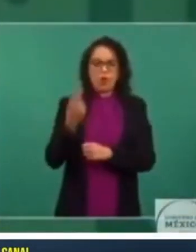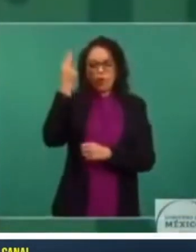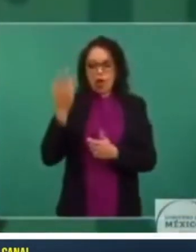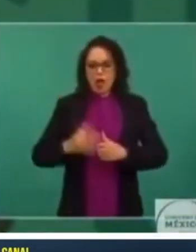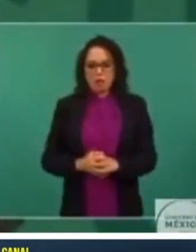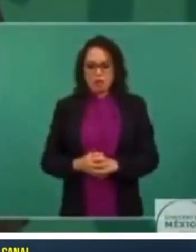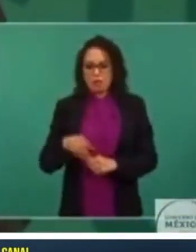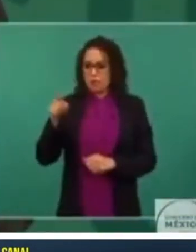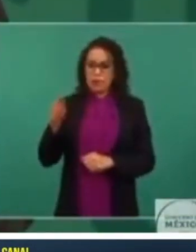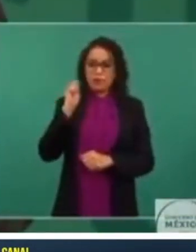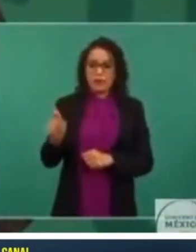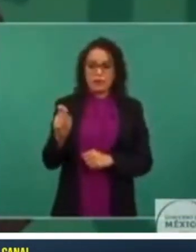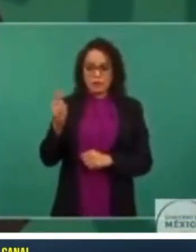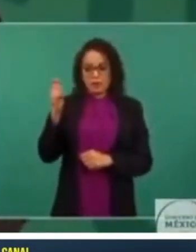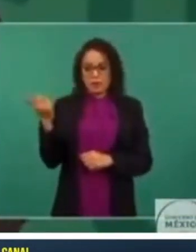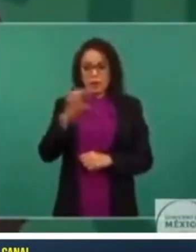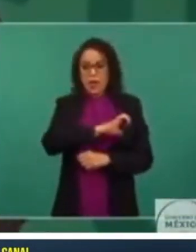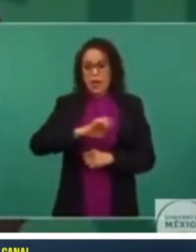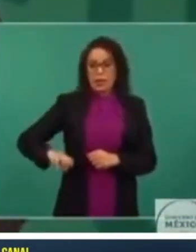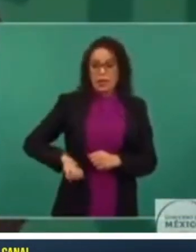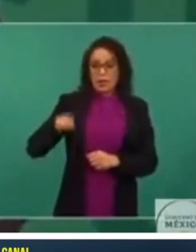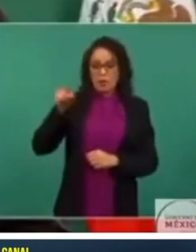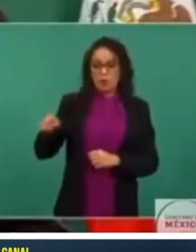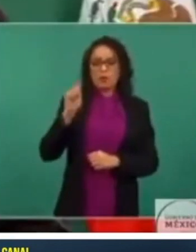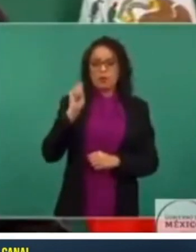Delegado del PRI en Ecatepec